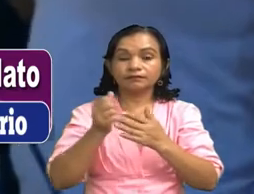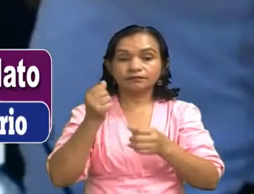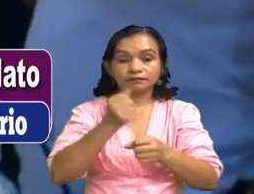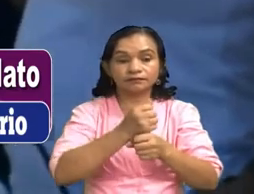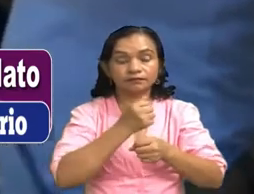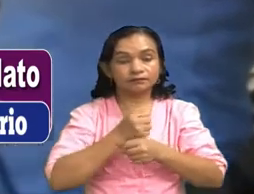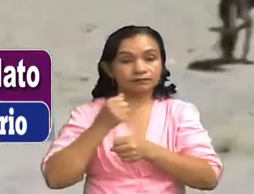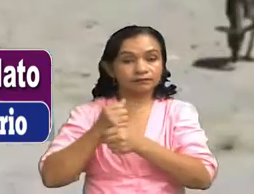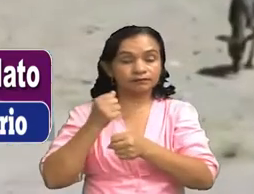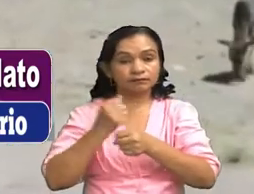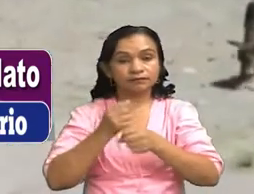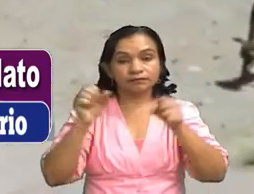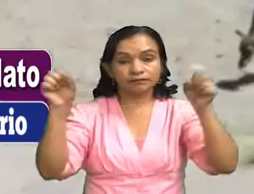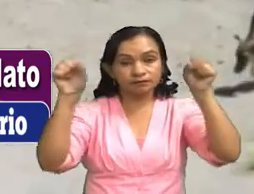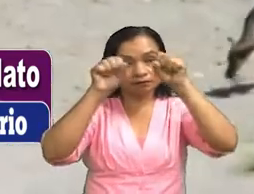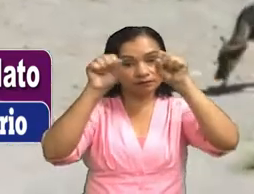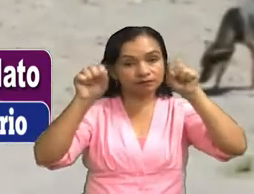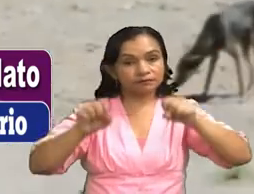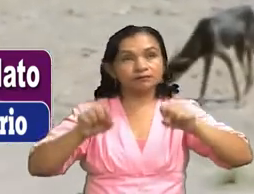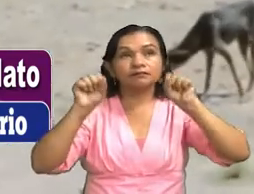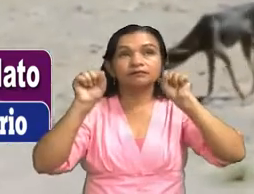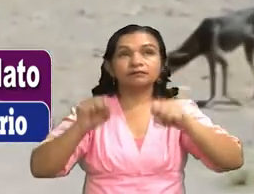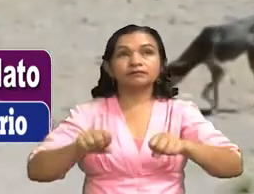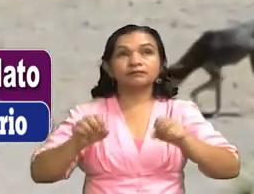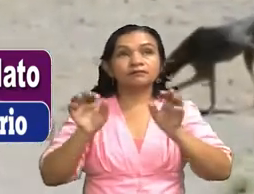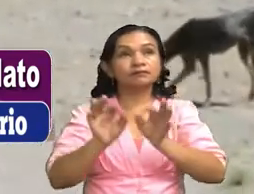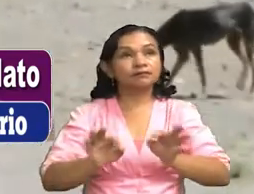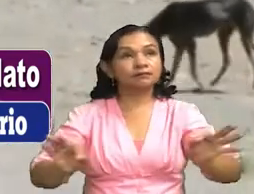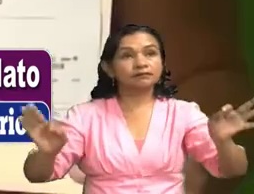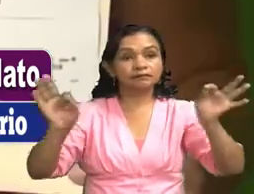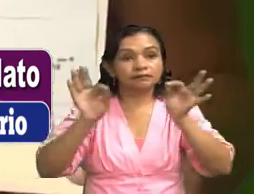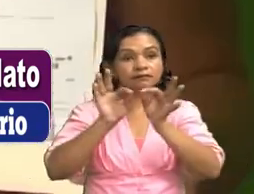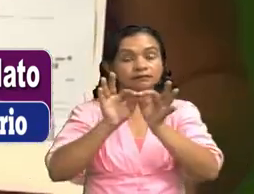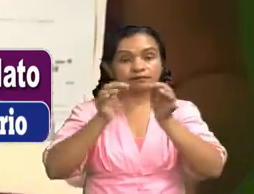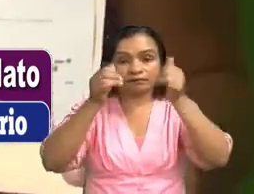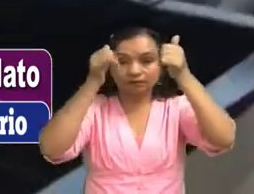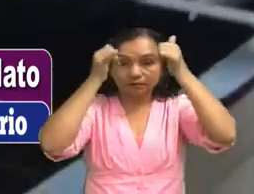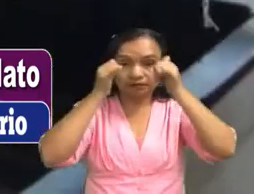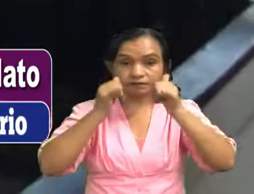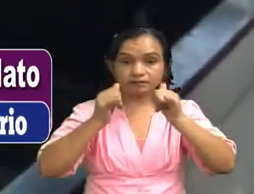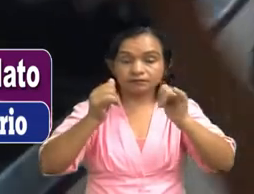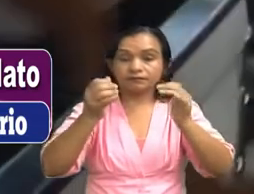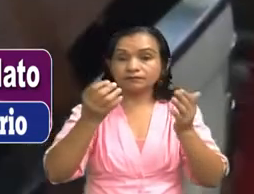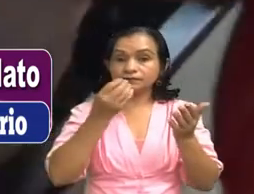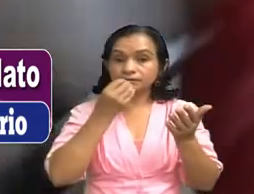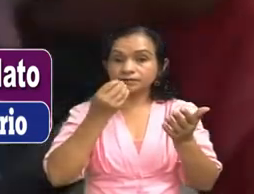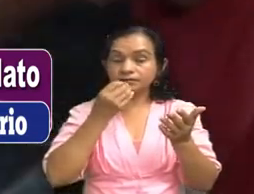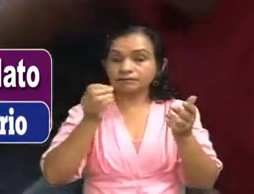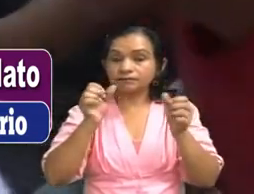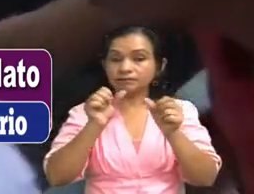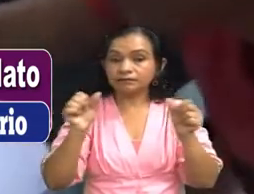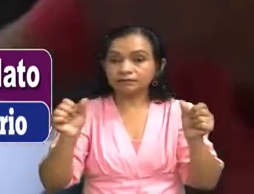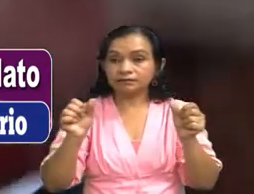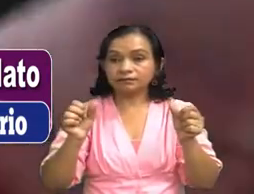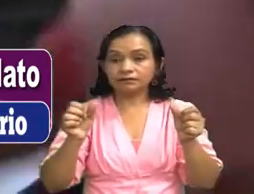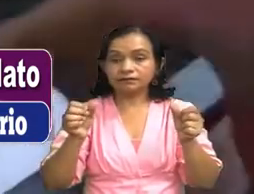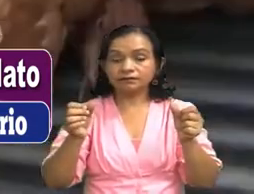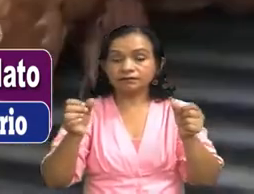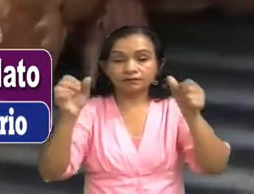línea de capacitación. Y lo importante es que es la alimentación para el ganado, ¿no? Alimentación. A ver, animal que tiene